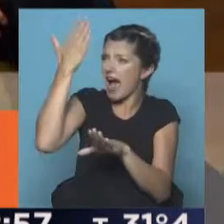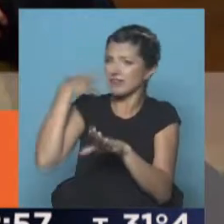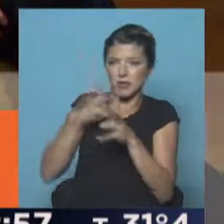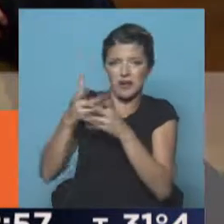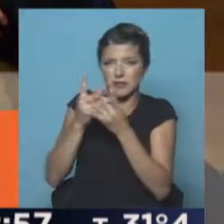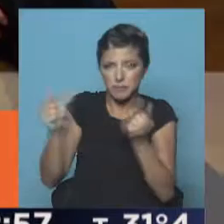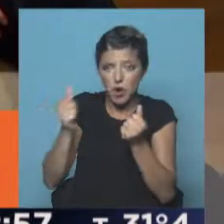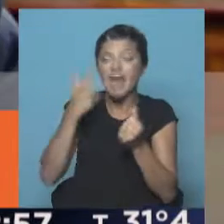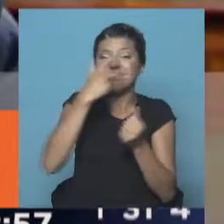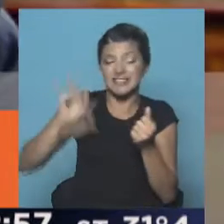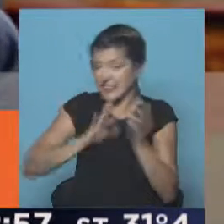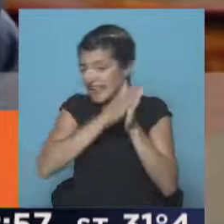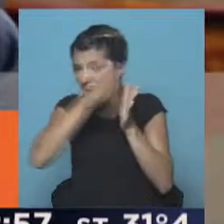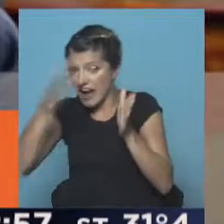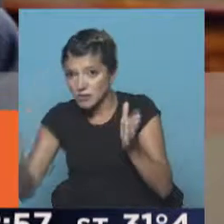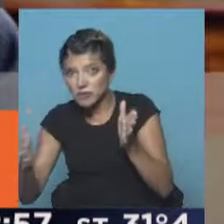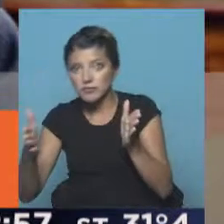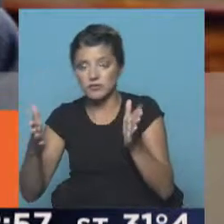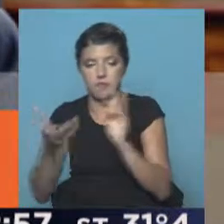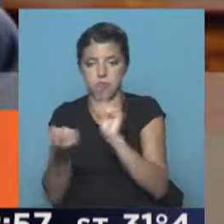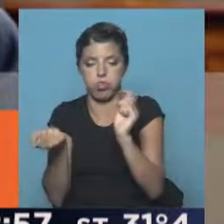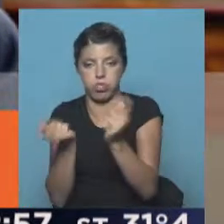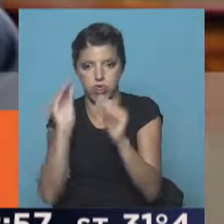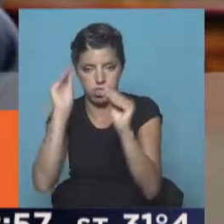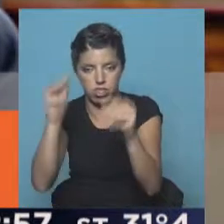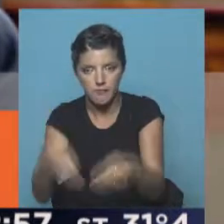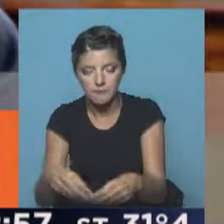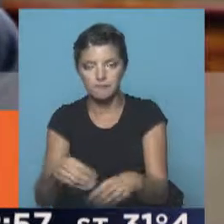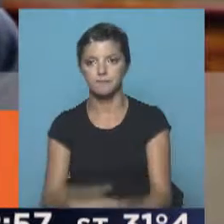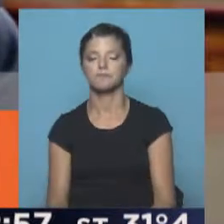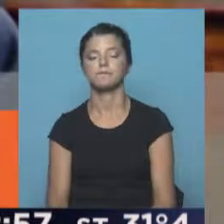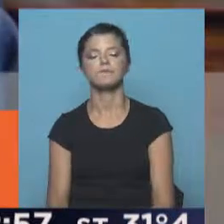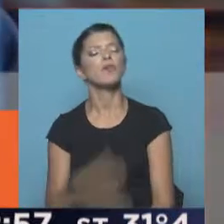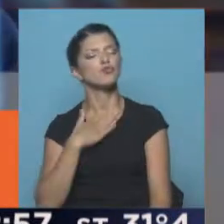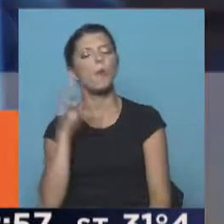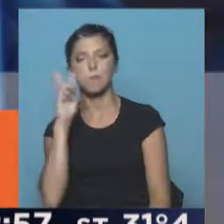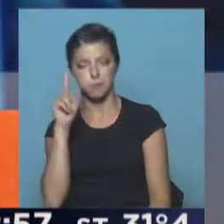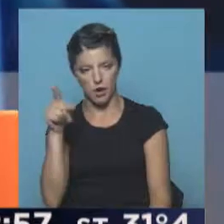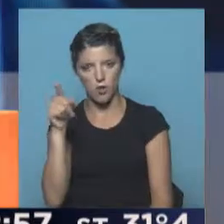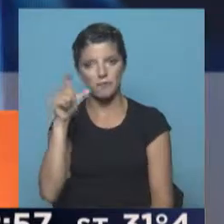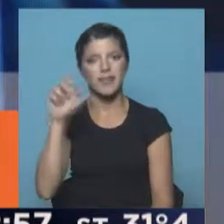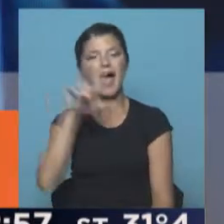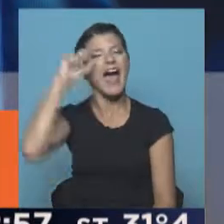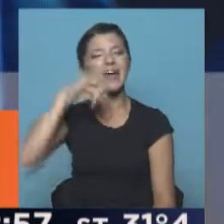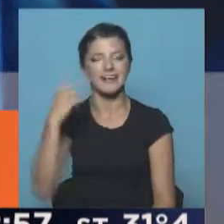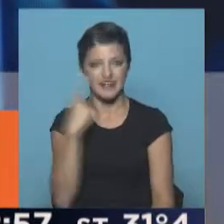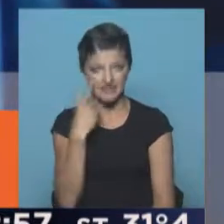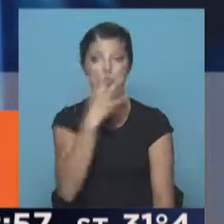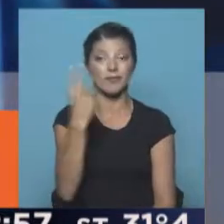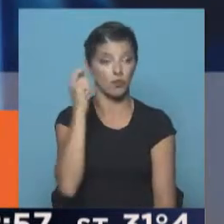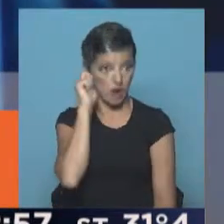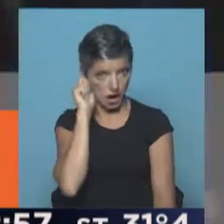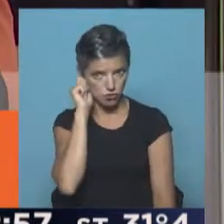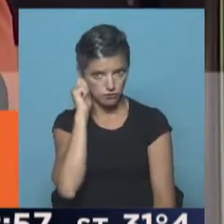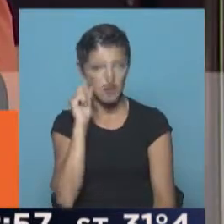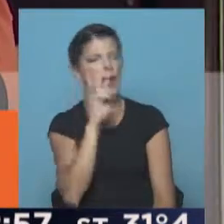en 30 años en la quinta economía del mundo, ¿no? Ahora, Gabriel, uno ve a Renzi con 41 años y lo ve tan diferente del resto de los políticos